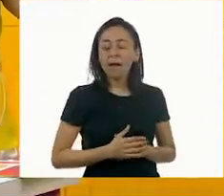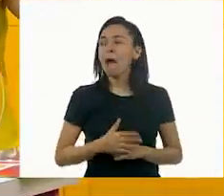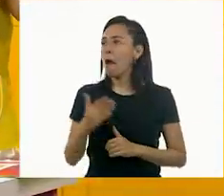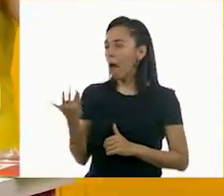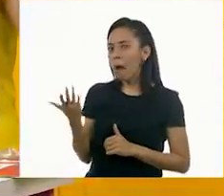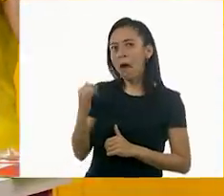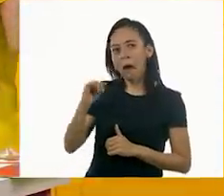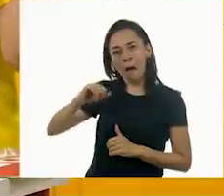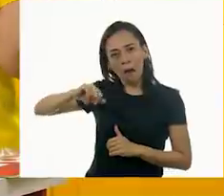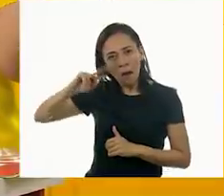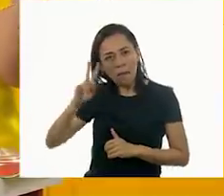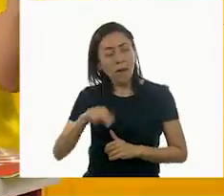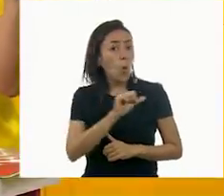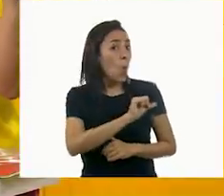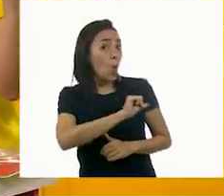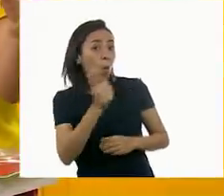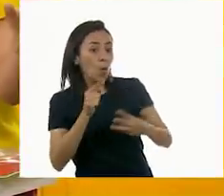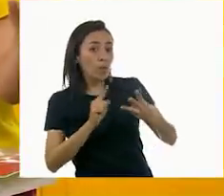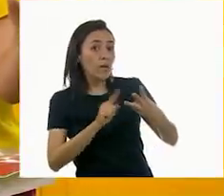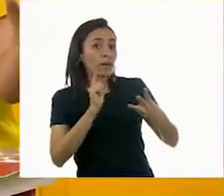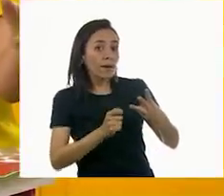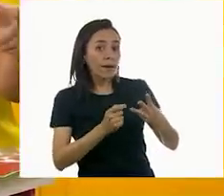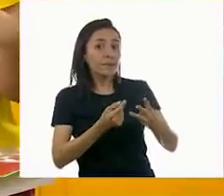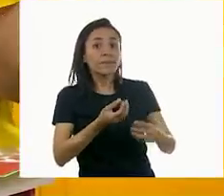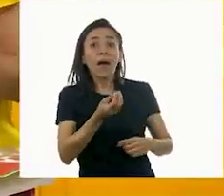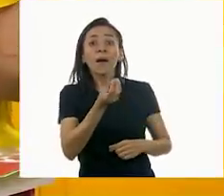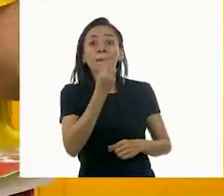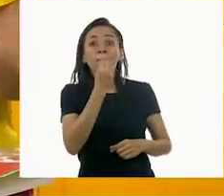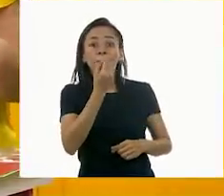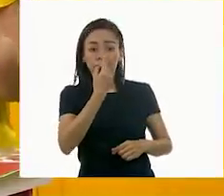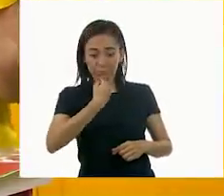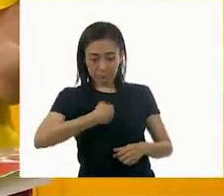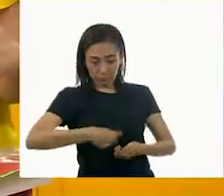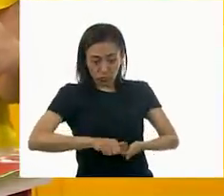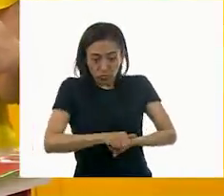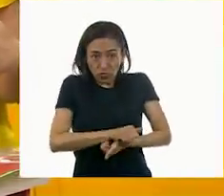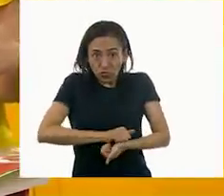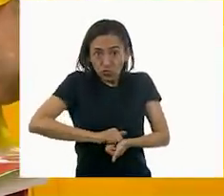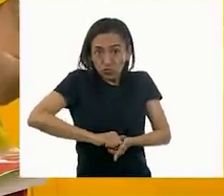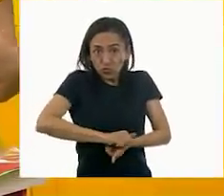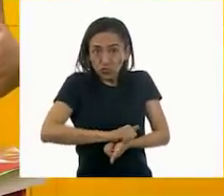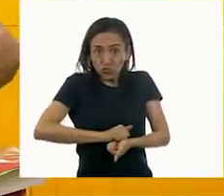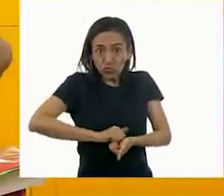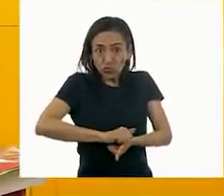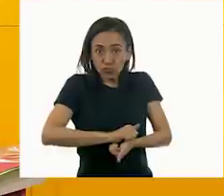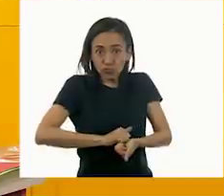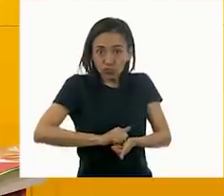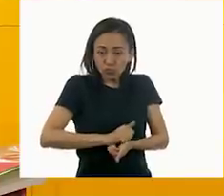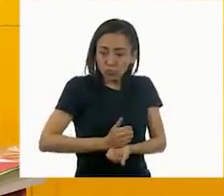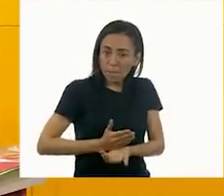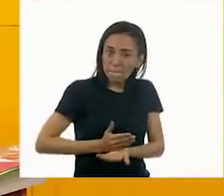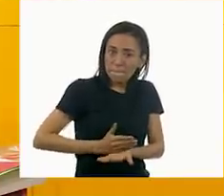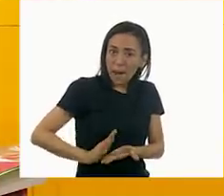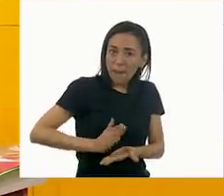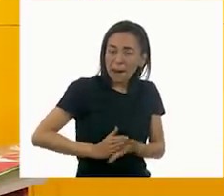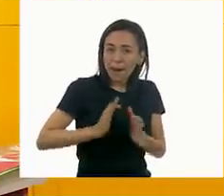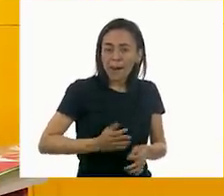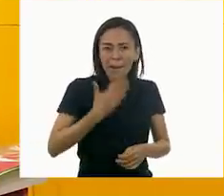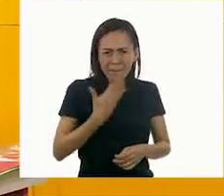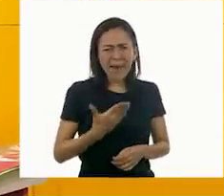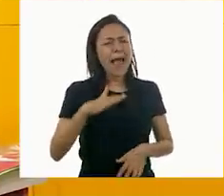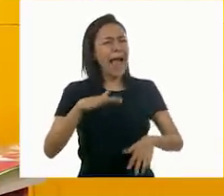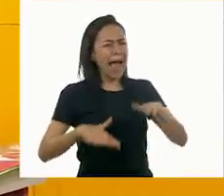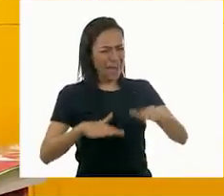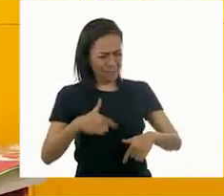Mejora tu proceso de digestión. Si hay momentos en que te sientes estreñido,